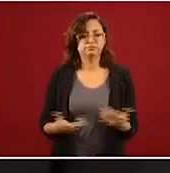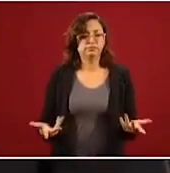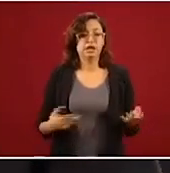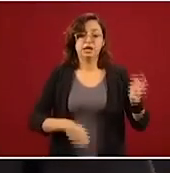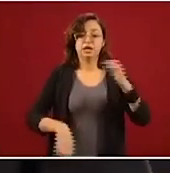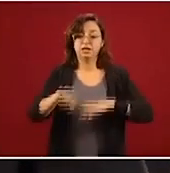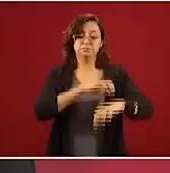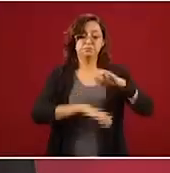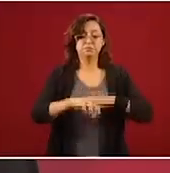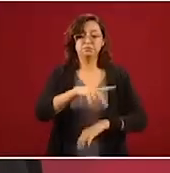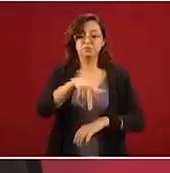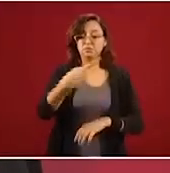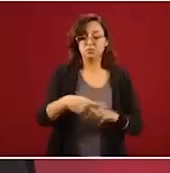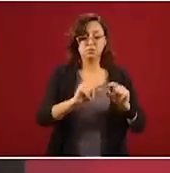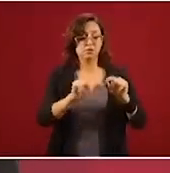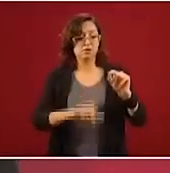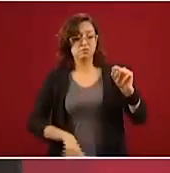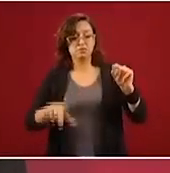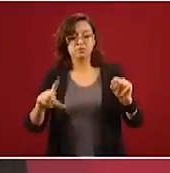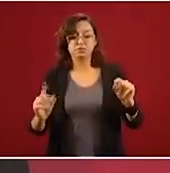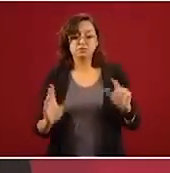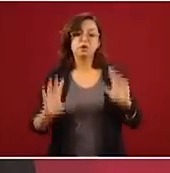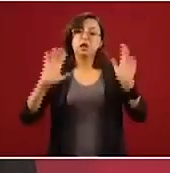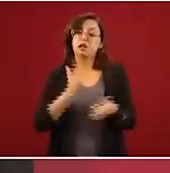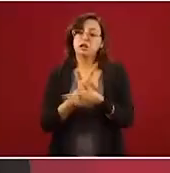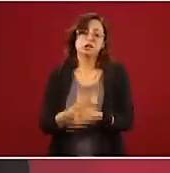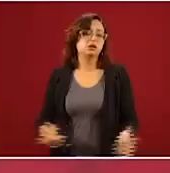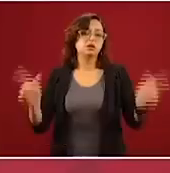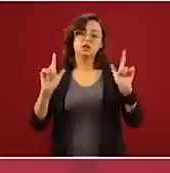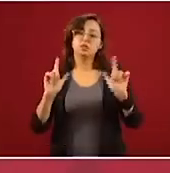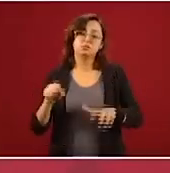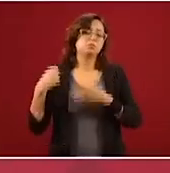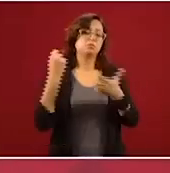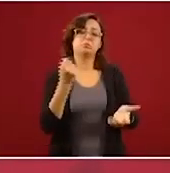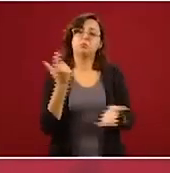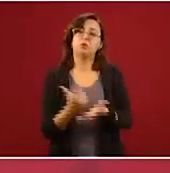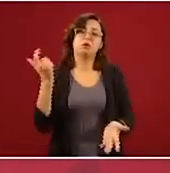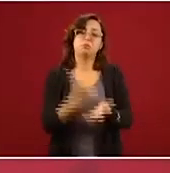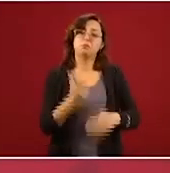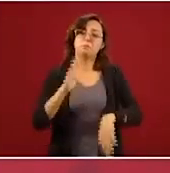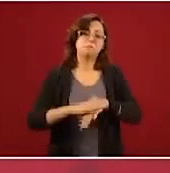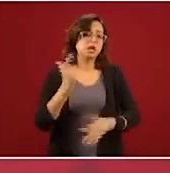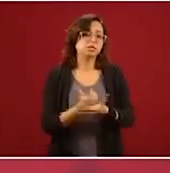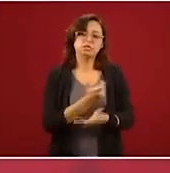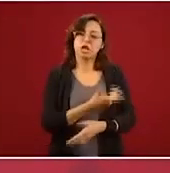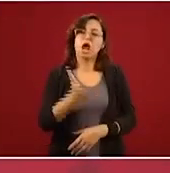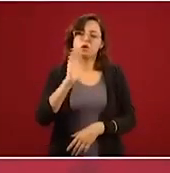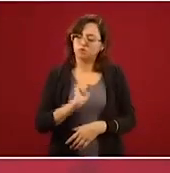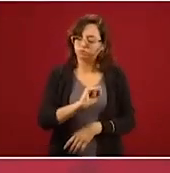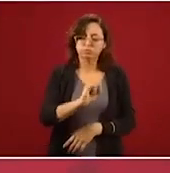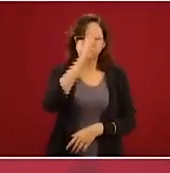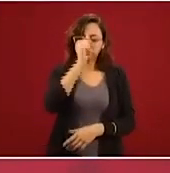mexicana le vamos a pagar un sobreprecio. O en el caso, por ejemplo,